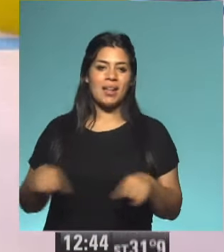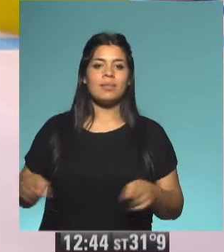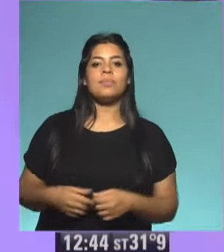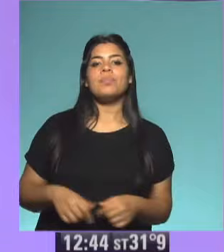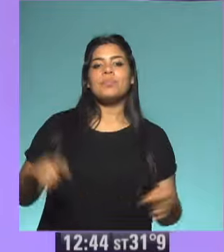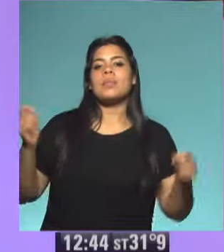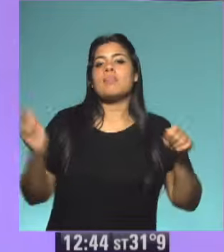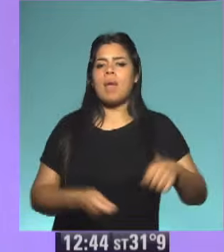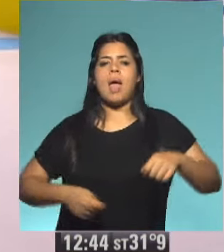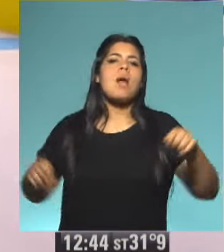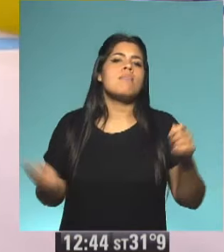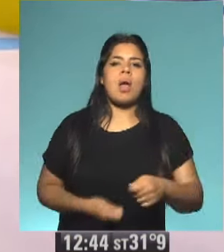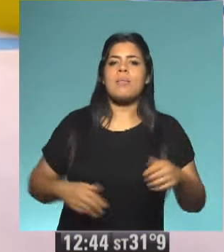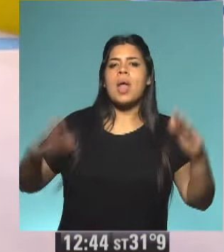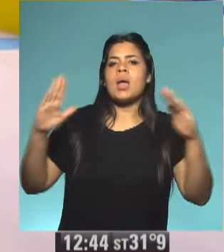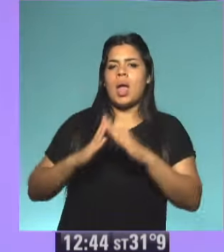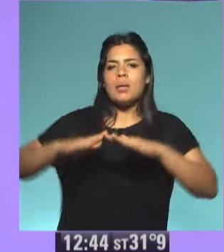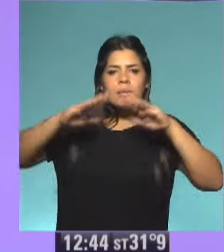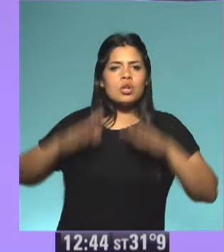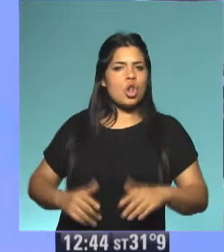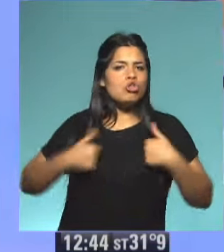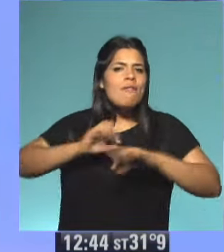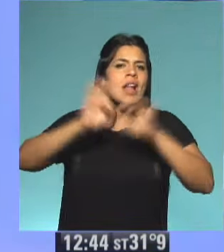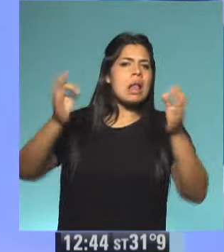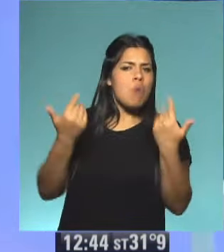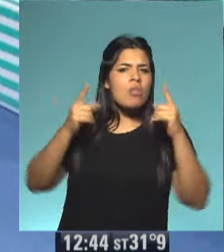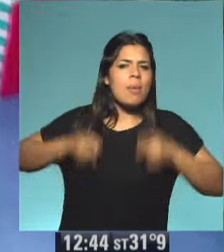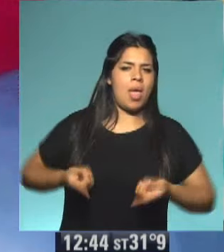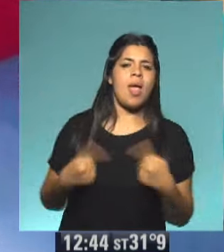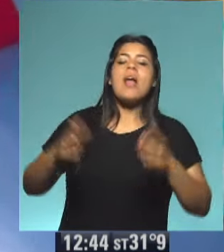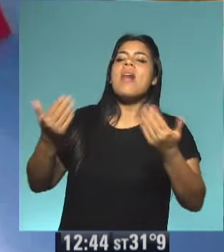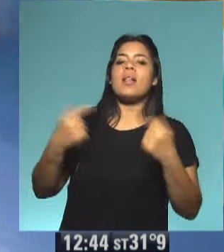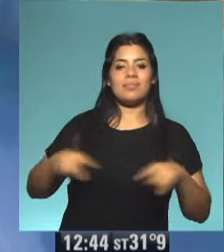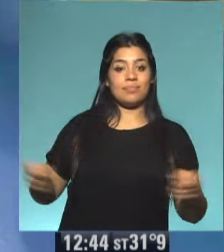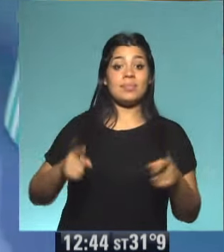Llega Rosana, el señor que ya llegó. En la cuarentena puedo ser feliz. ¡Vamos, Daniel! ¡La